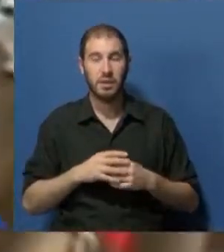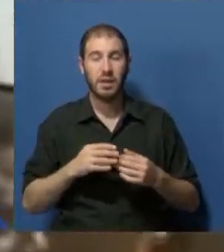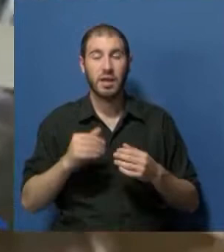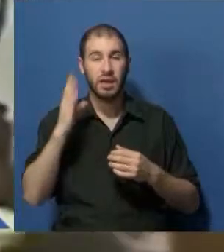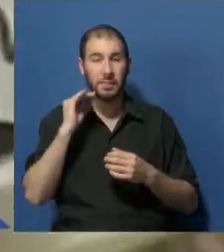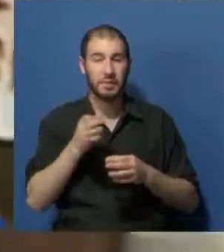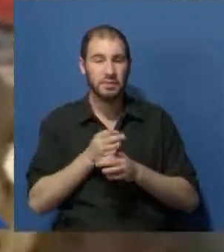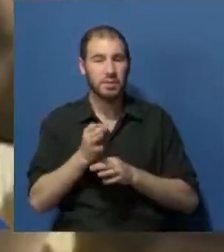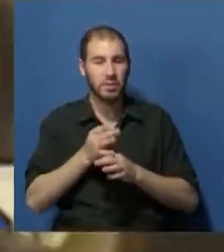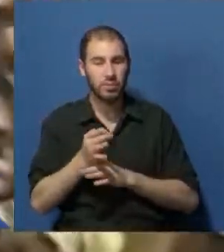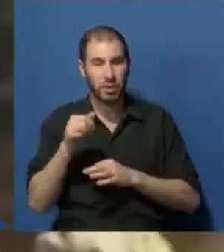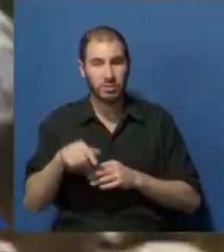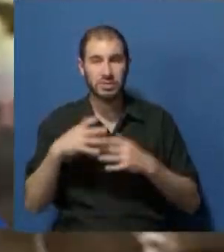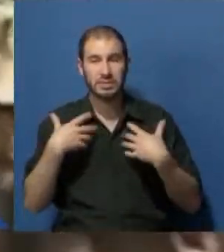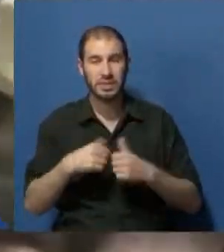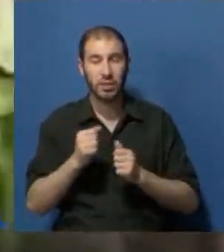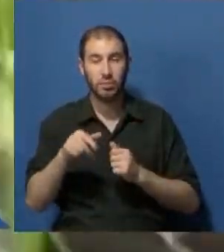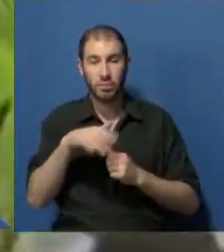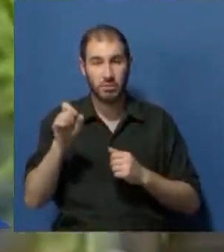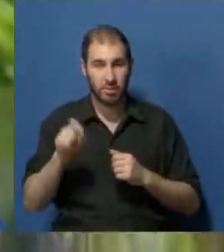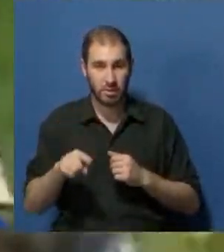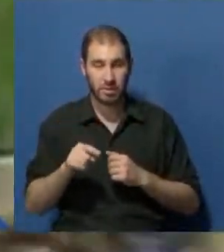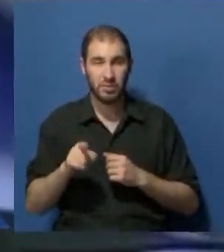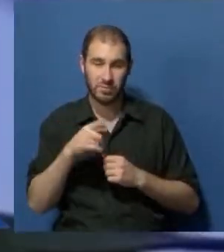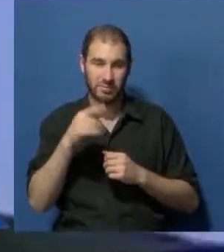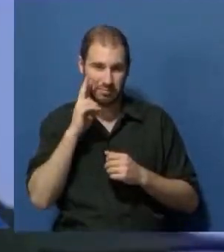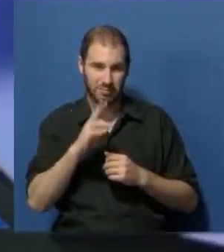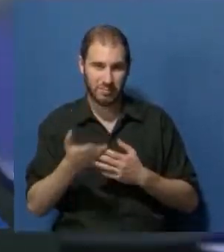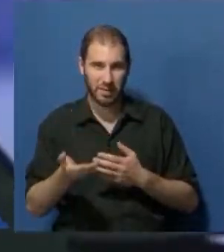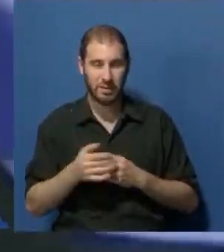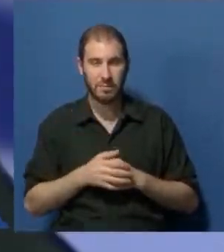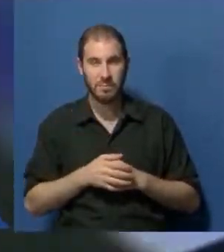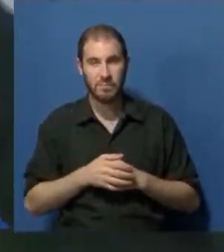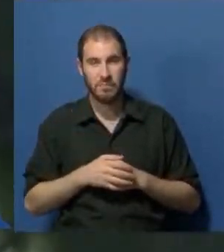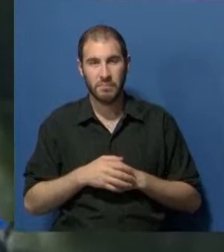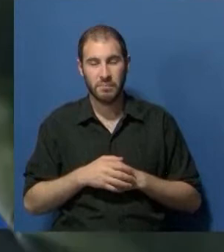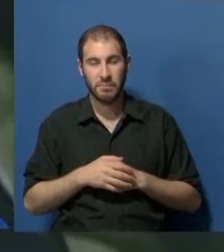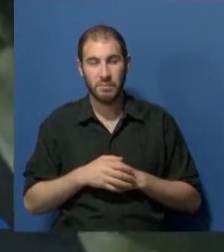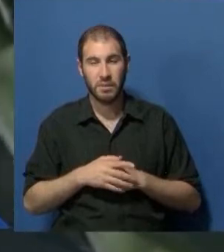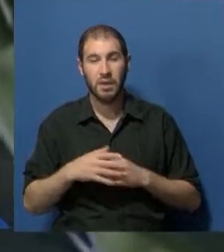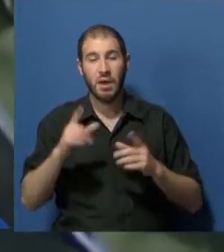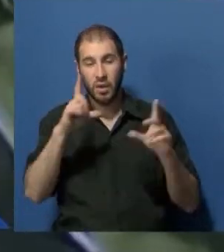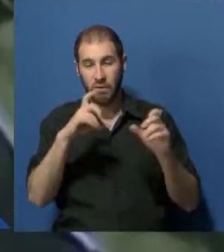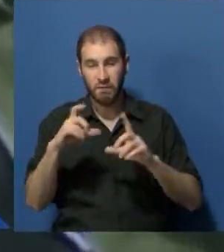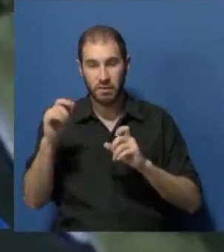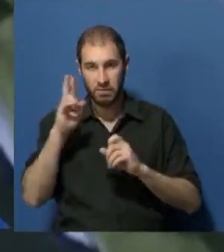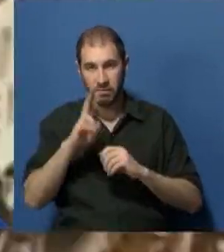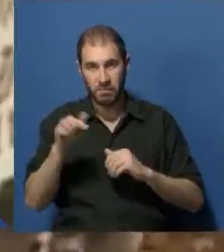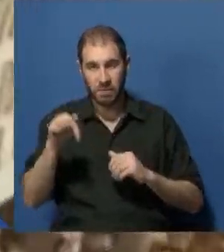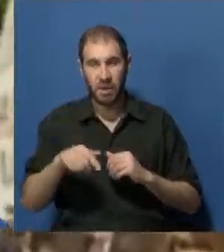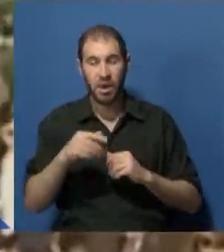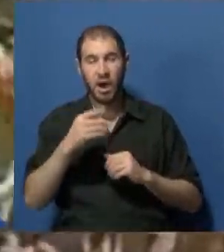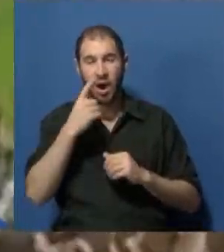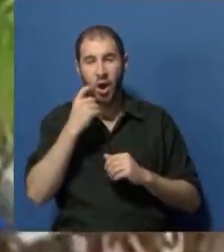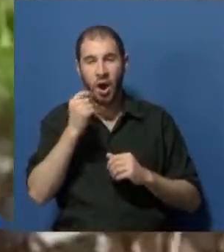formación educativa y de salud que tiene este pueblo. Como ustedes lo verán ahí en las imágenes, hay un